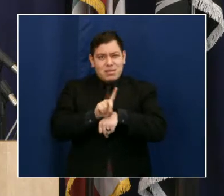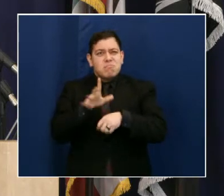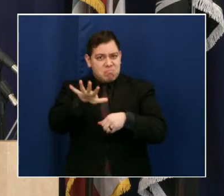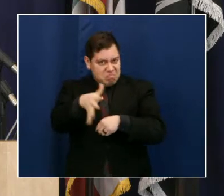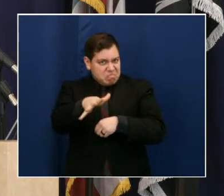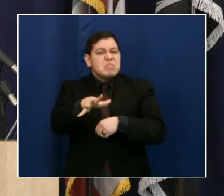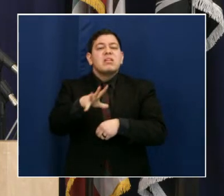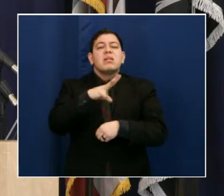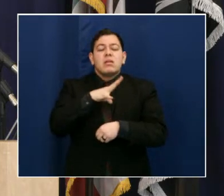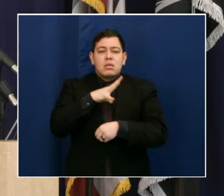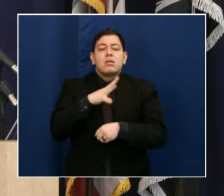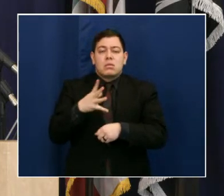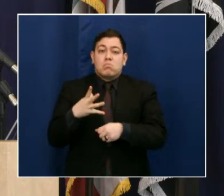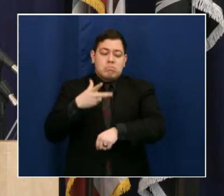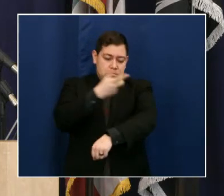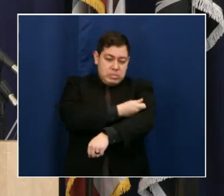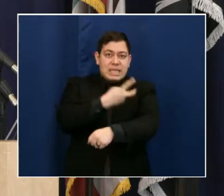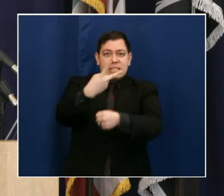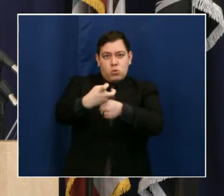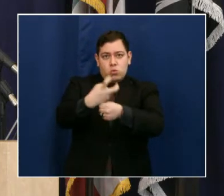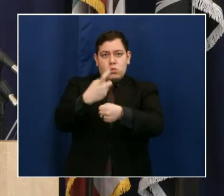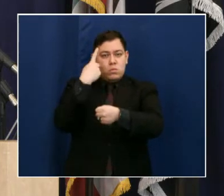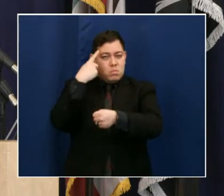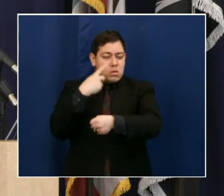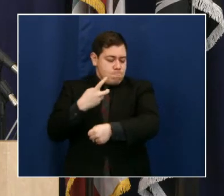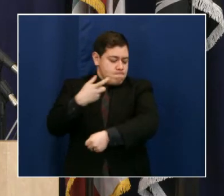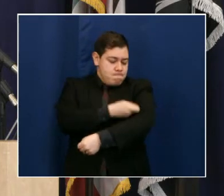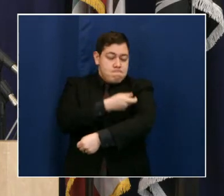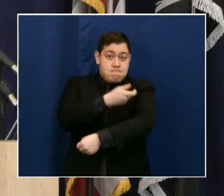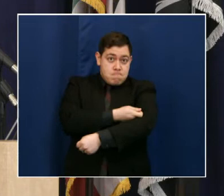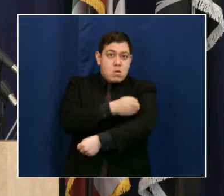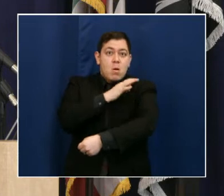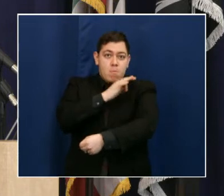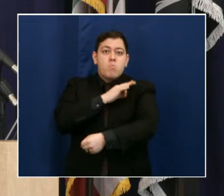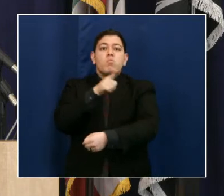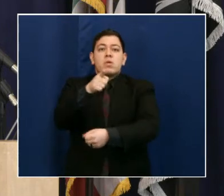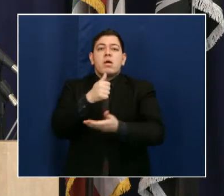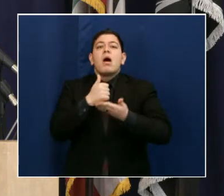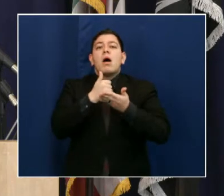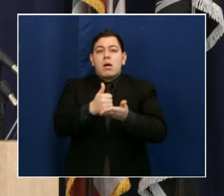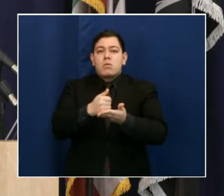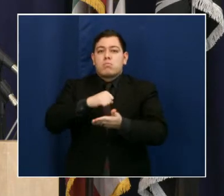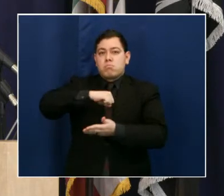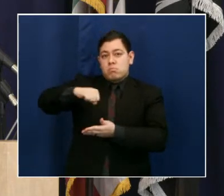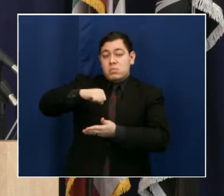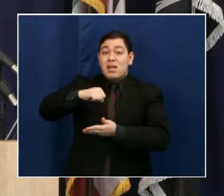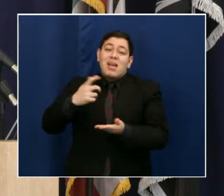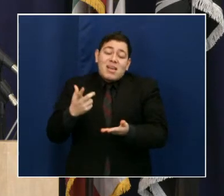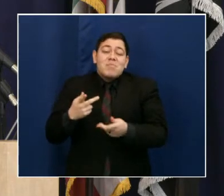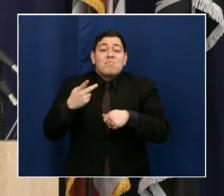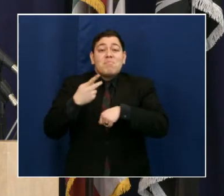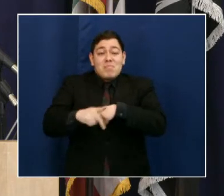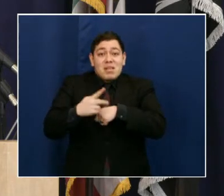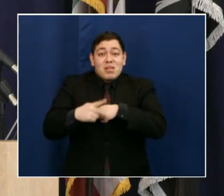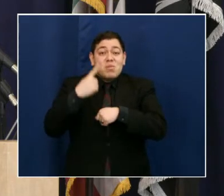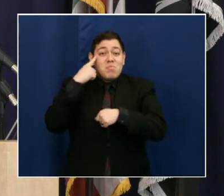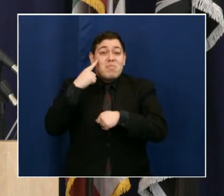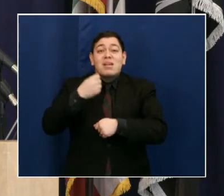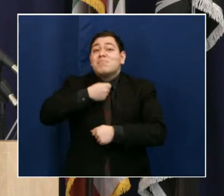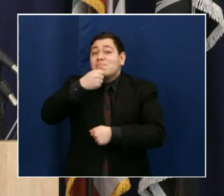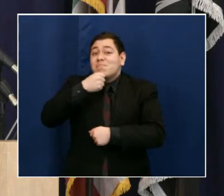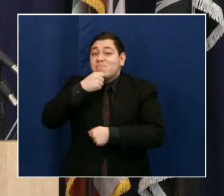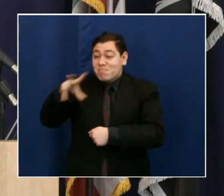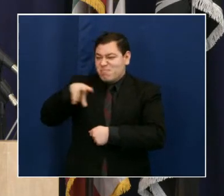la segunda parte de la vacuna. Entonces, como son comunidades que están más a riesgo, es importante que las personas sepan